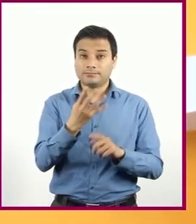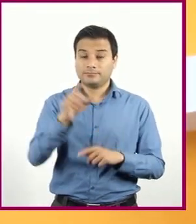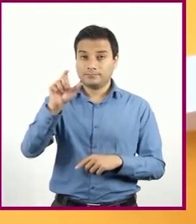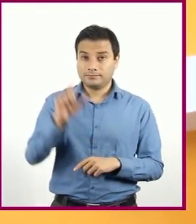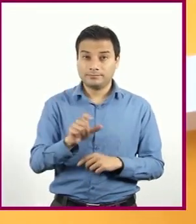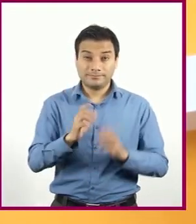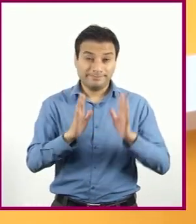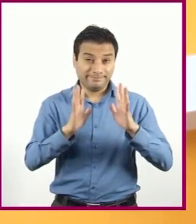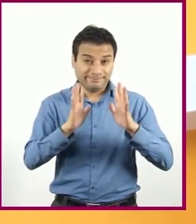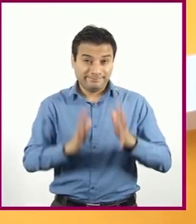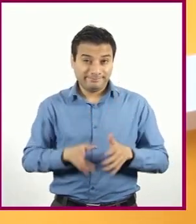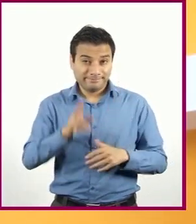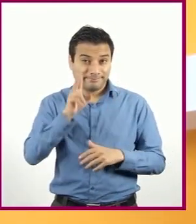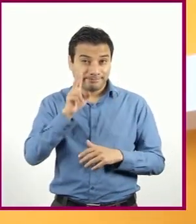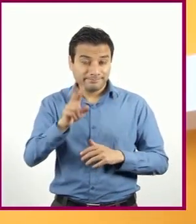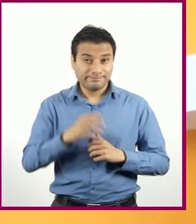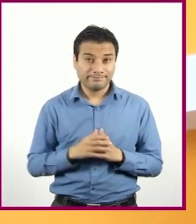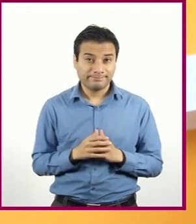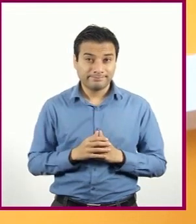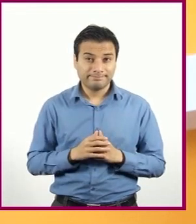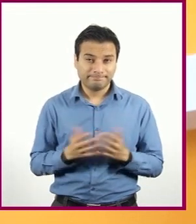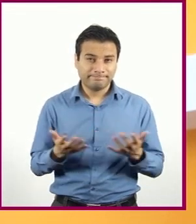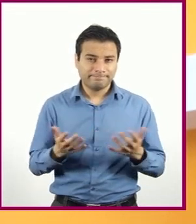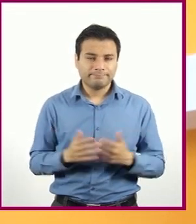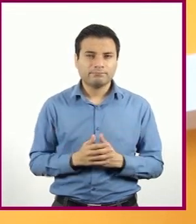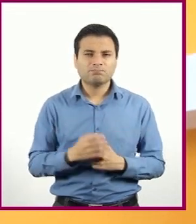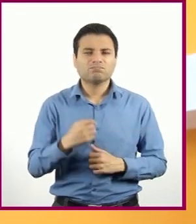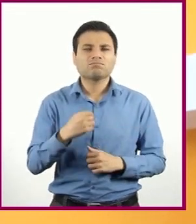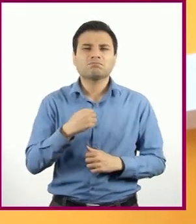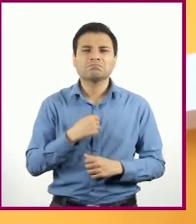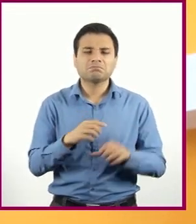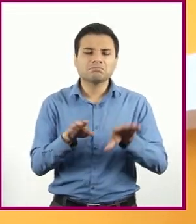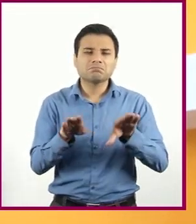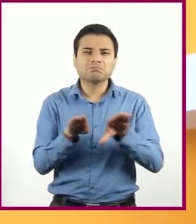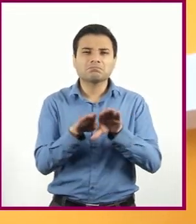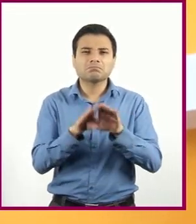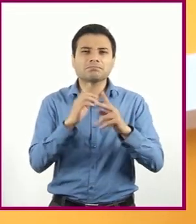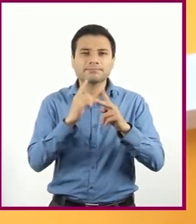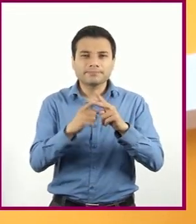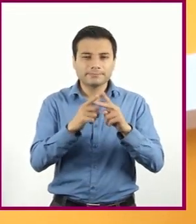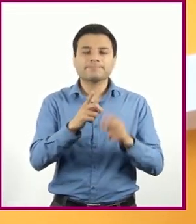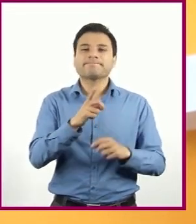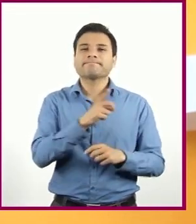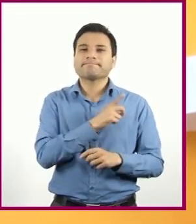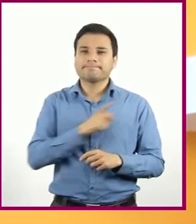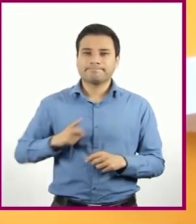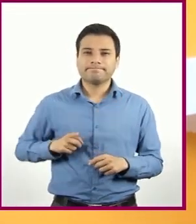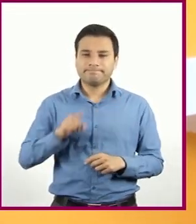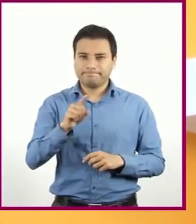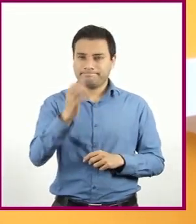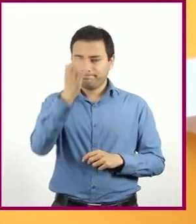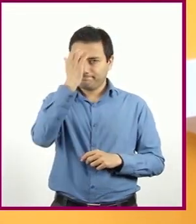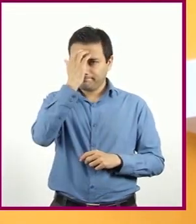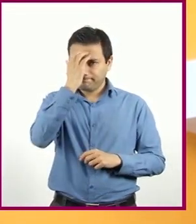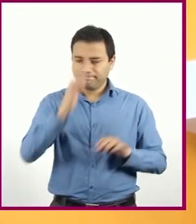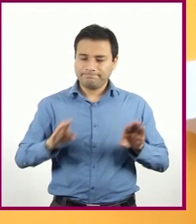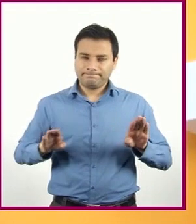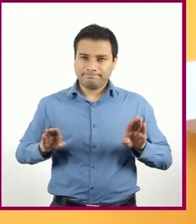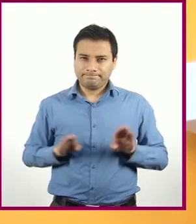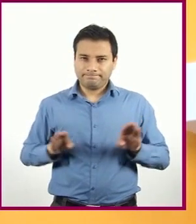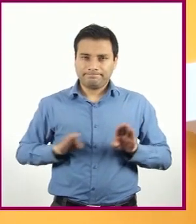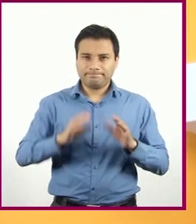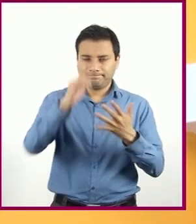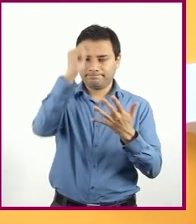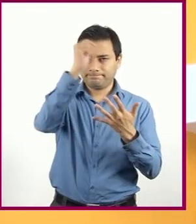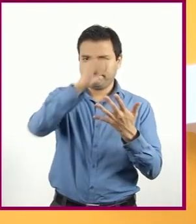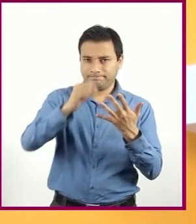vimos, para manipular los términos de una igualdad, debemos tener presentes las propiedades de la igualdad. Las que hemos visto hasta ahora